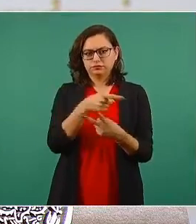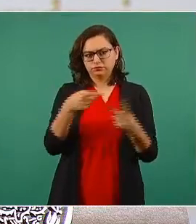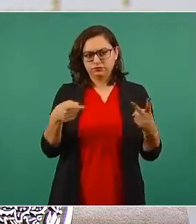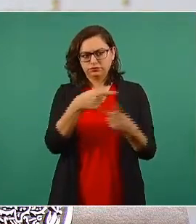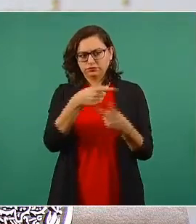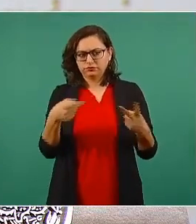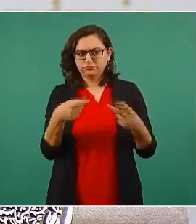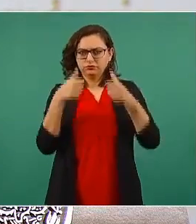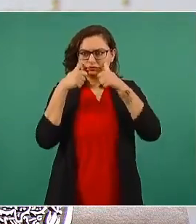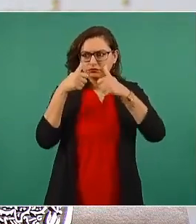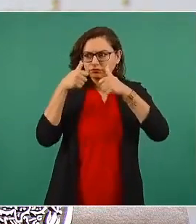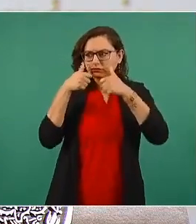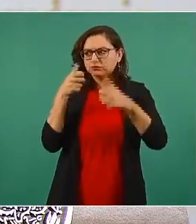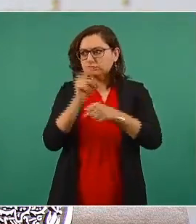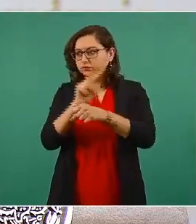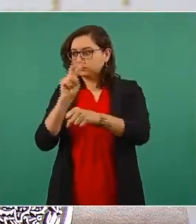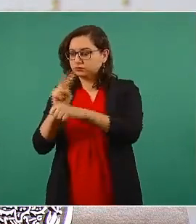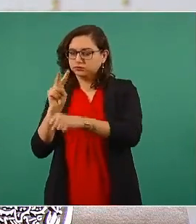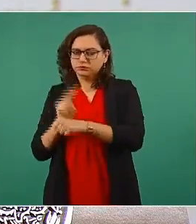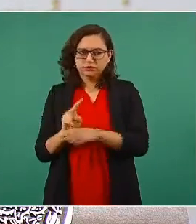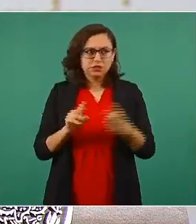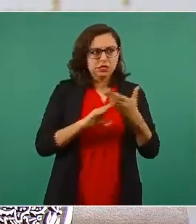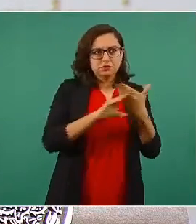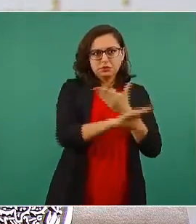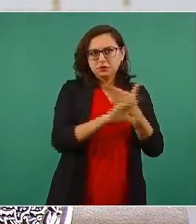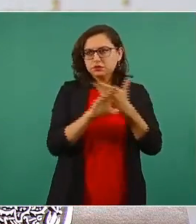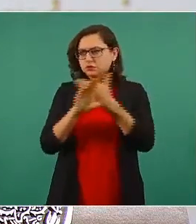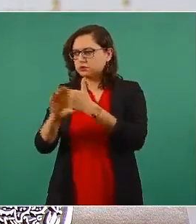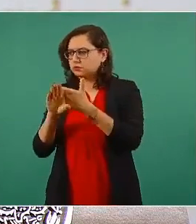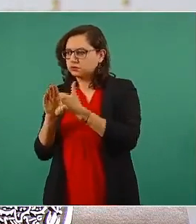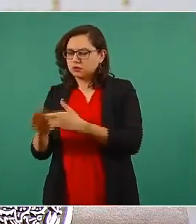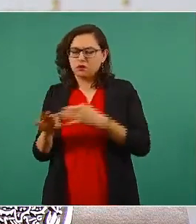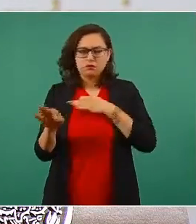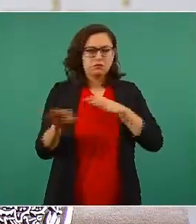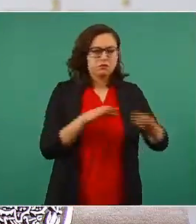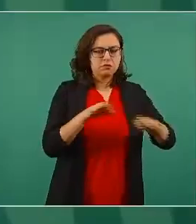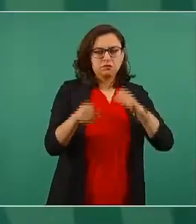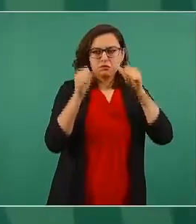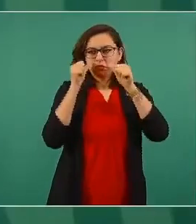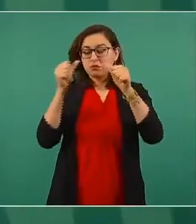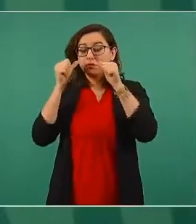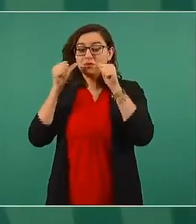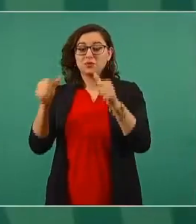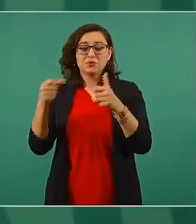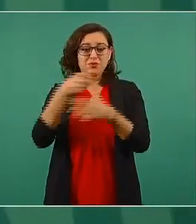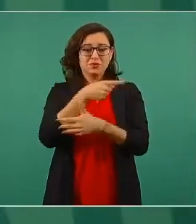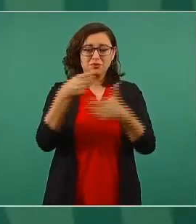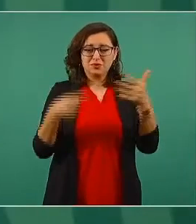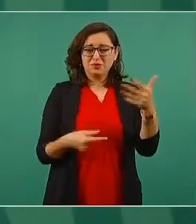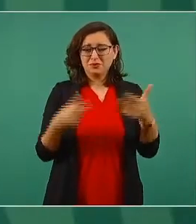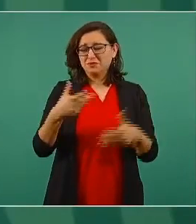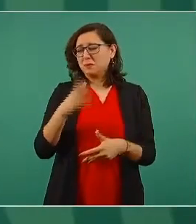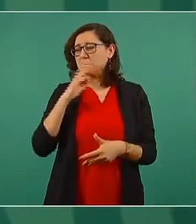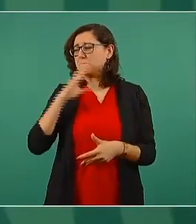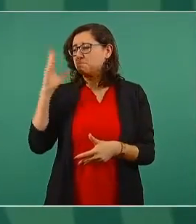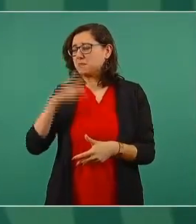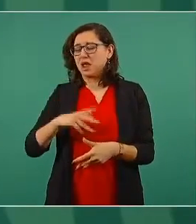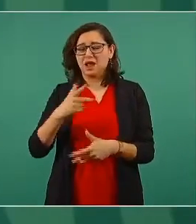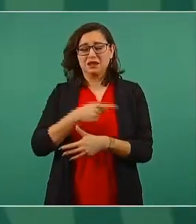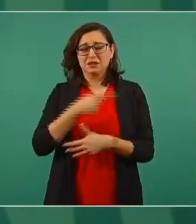trabaja mucho en esto, se combate todas estas acciones reprobables,